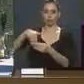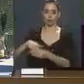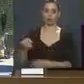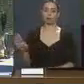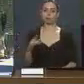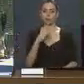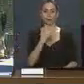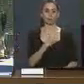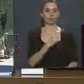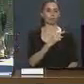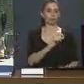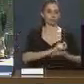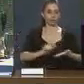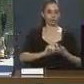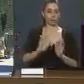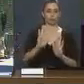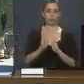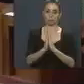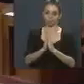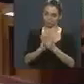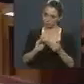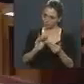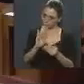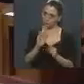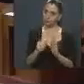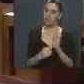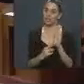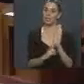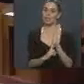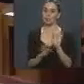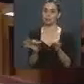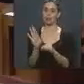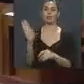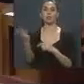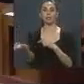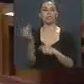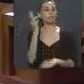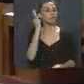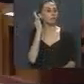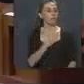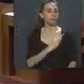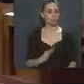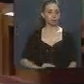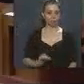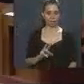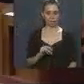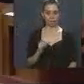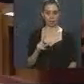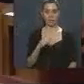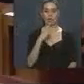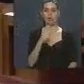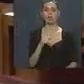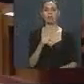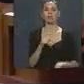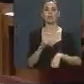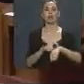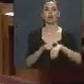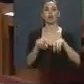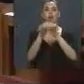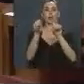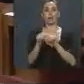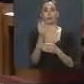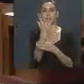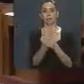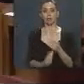Perdón, yo no se lo puedo aclarar reglamentariamente. Diputada López Ocárdenas, Presidente, ¿la hora de resolución ya se acabaron,